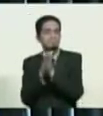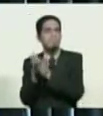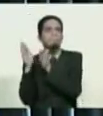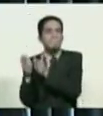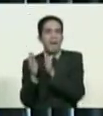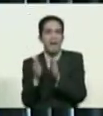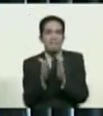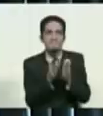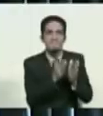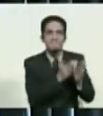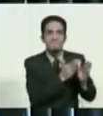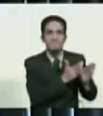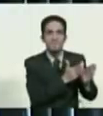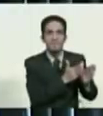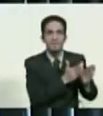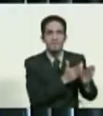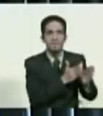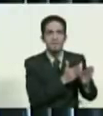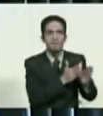planificó